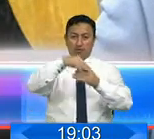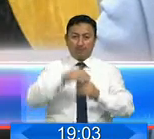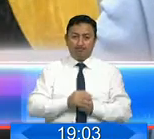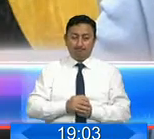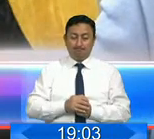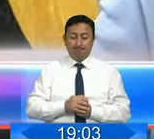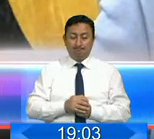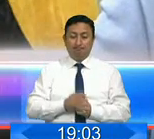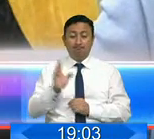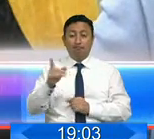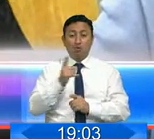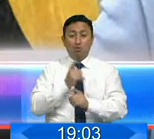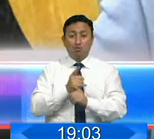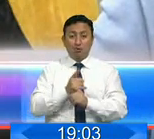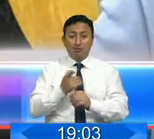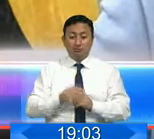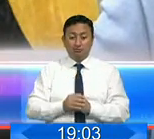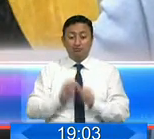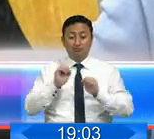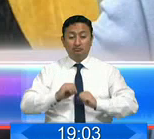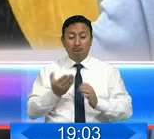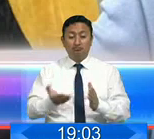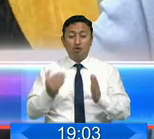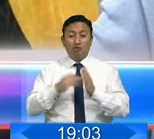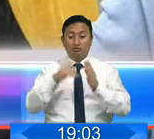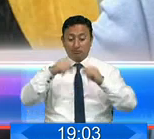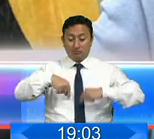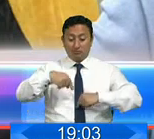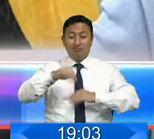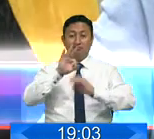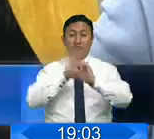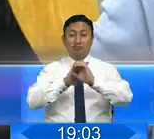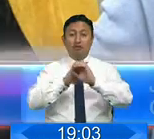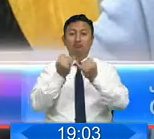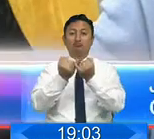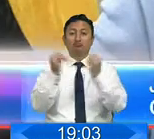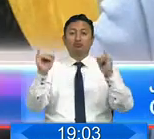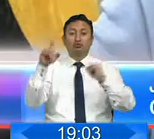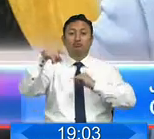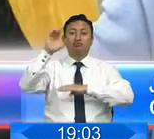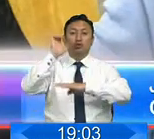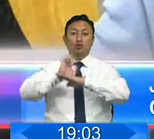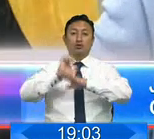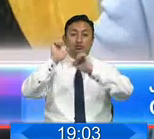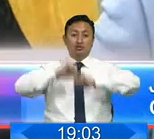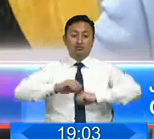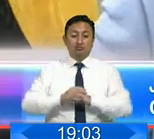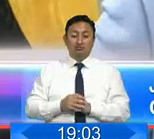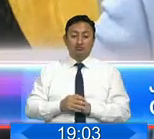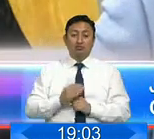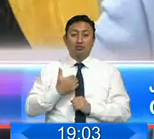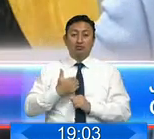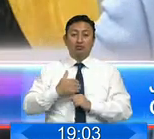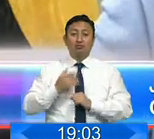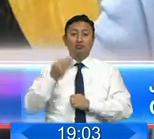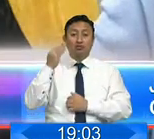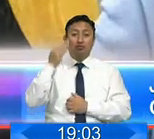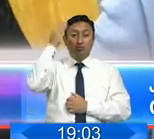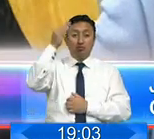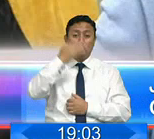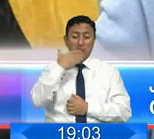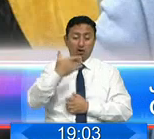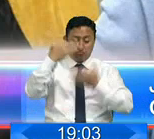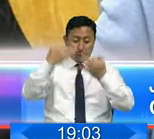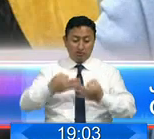lo tanto, vamos a recuperar la institucionalidad de nuestro país y vamos a garantizar un mejor futuro